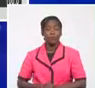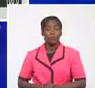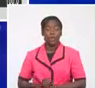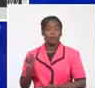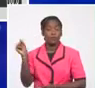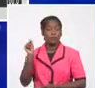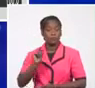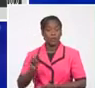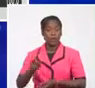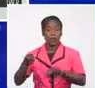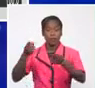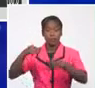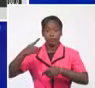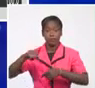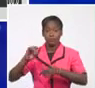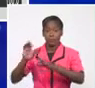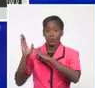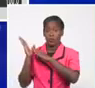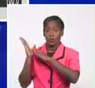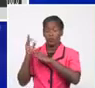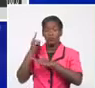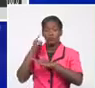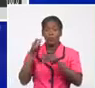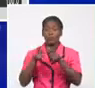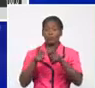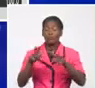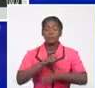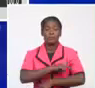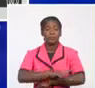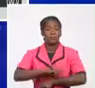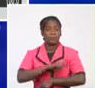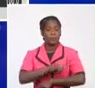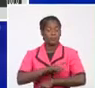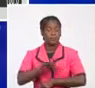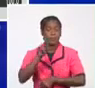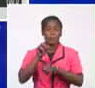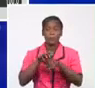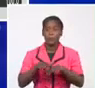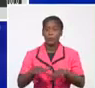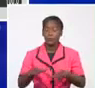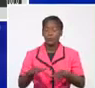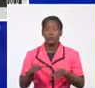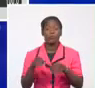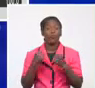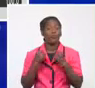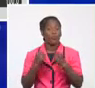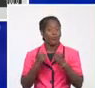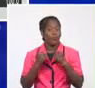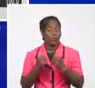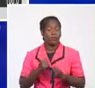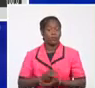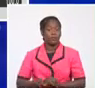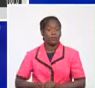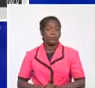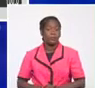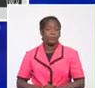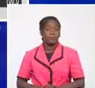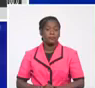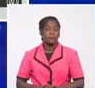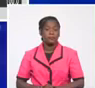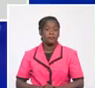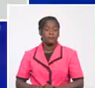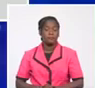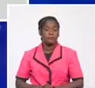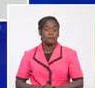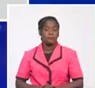los países que tienen que aportan en el día de ayer el mayor número de casos. El mayor número